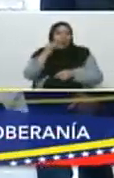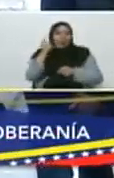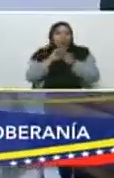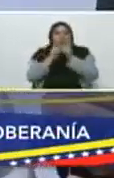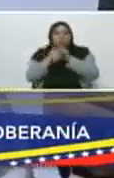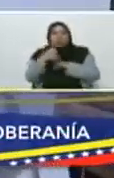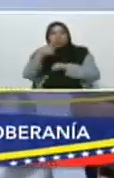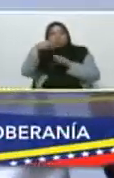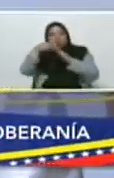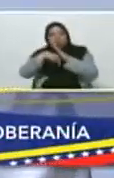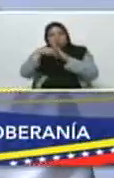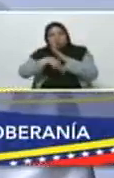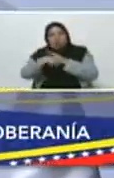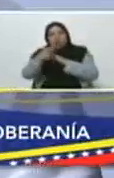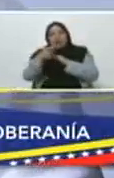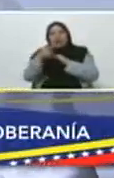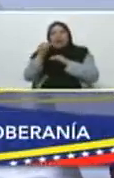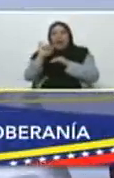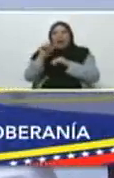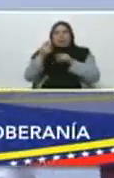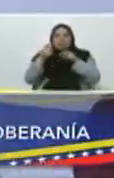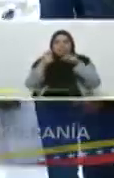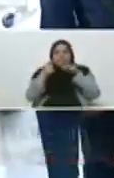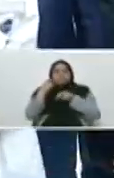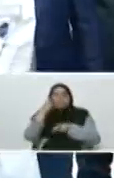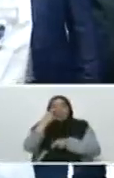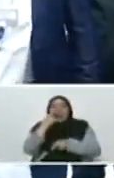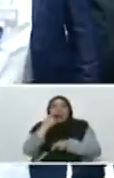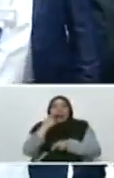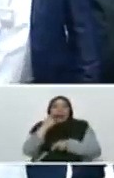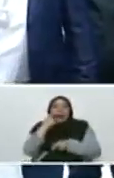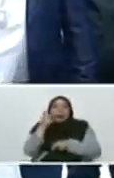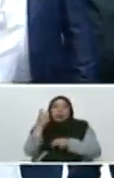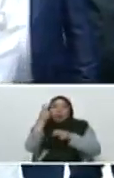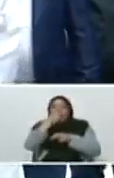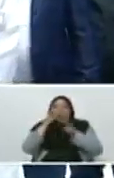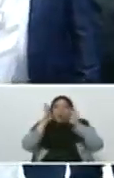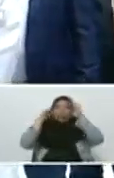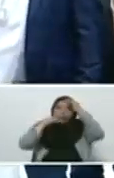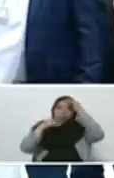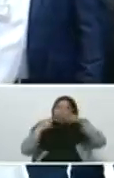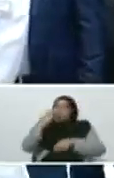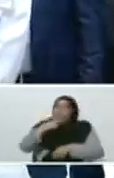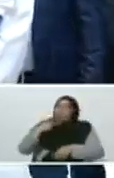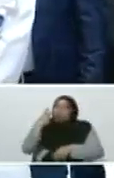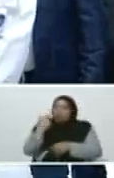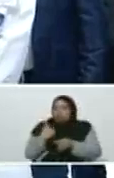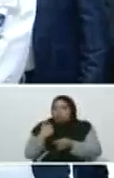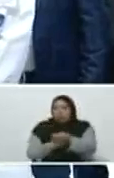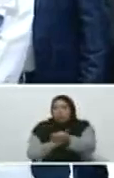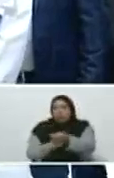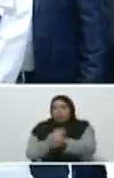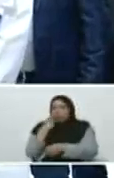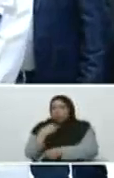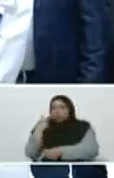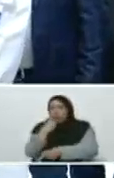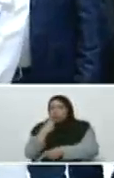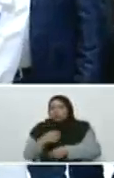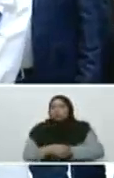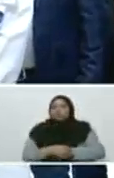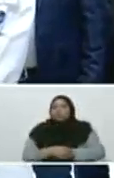lo que llaman el nervio. Ajá, atención, odontólogos y odontólogas. Yo tengo una hermana odontóloga. Ok,